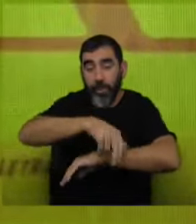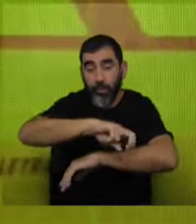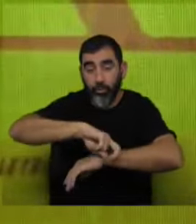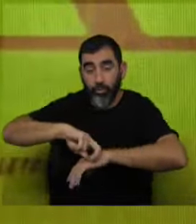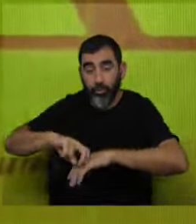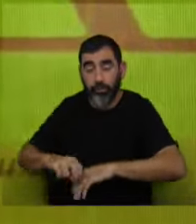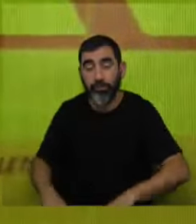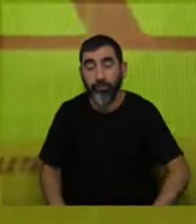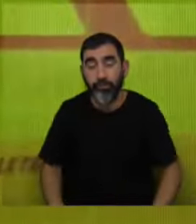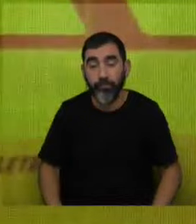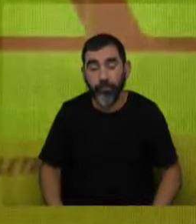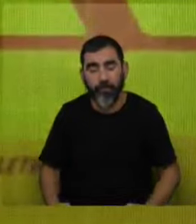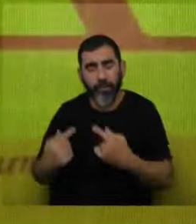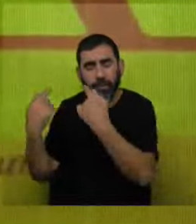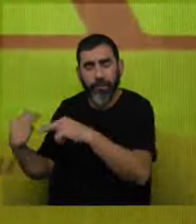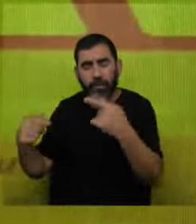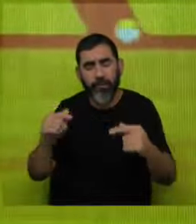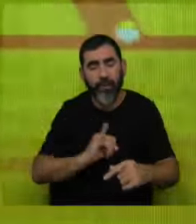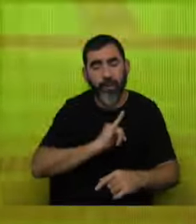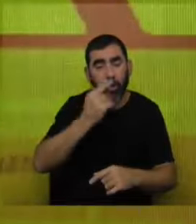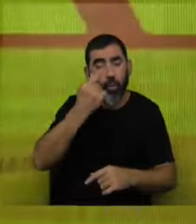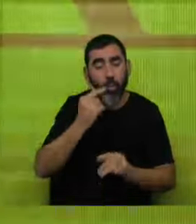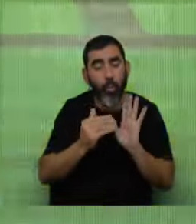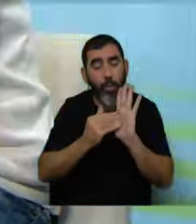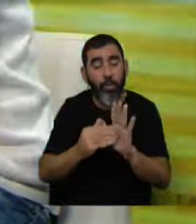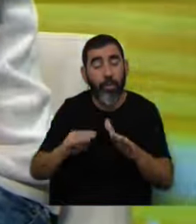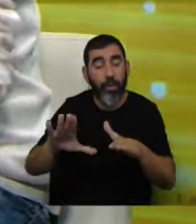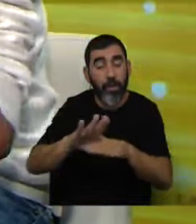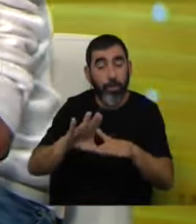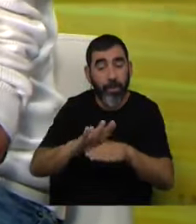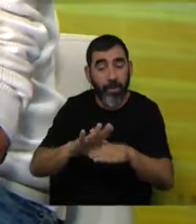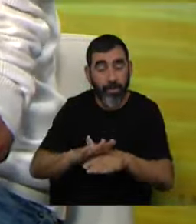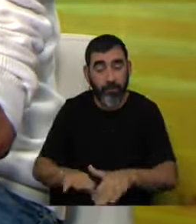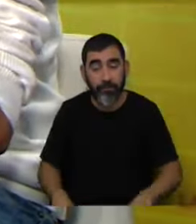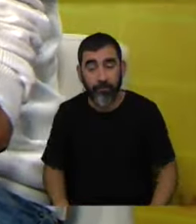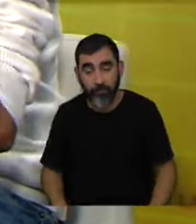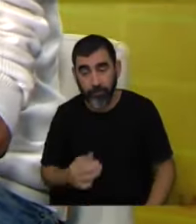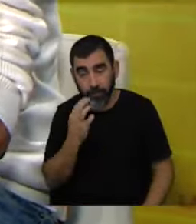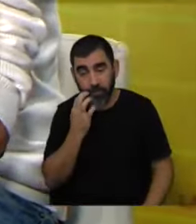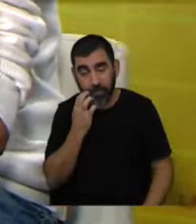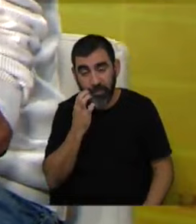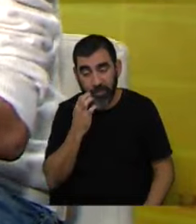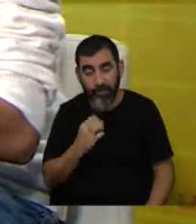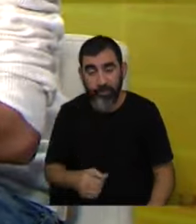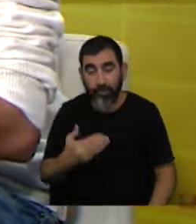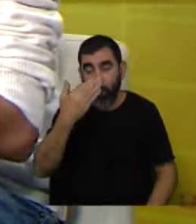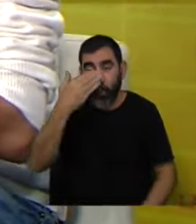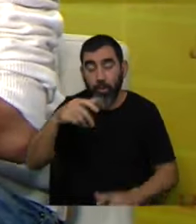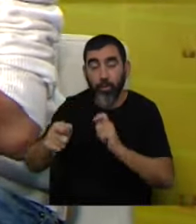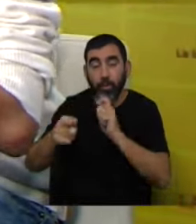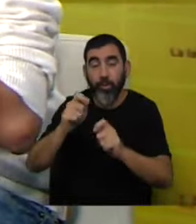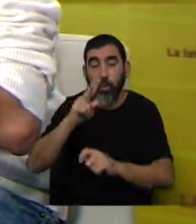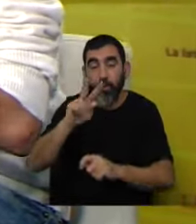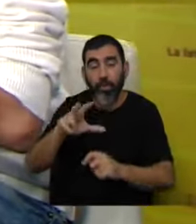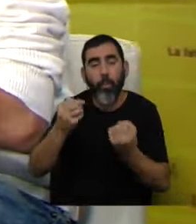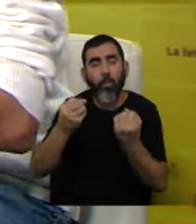esto difiere un poco con el con el número presentado en su momento por las autoridades cuando se hizo el último censo 2023 Por